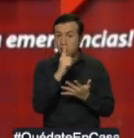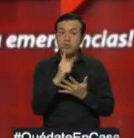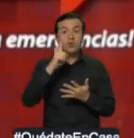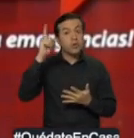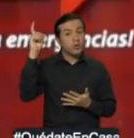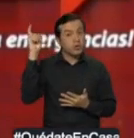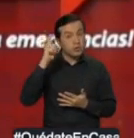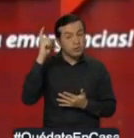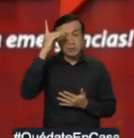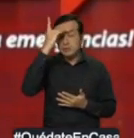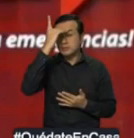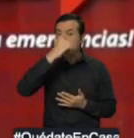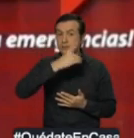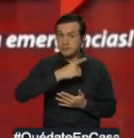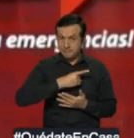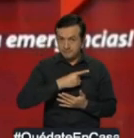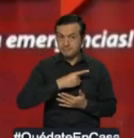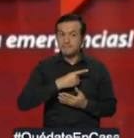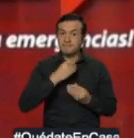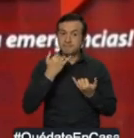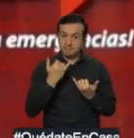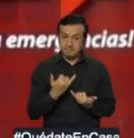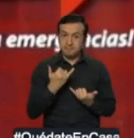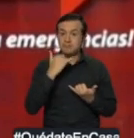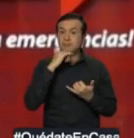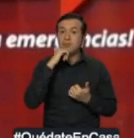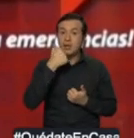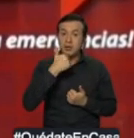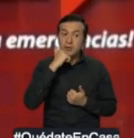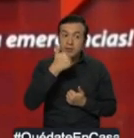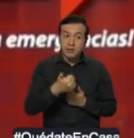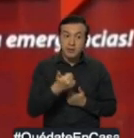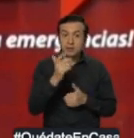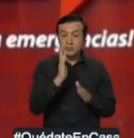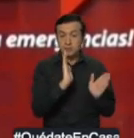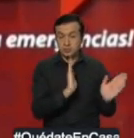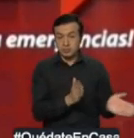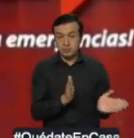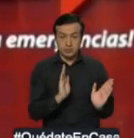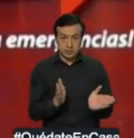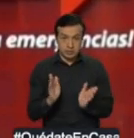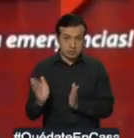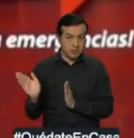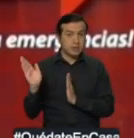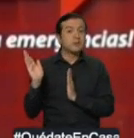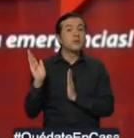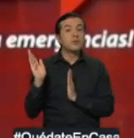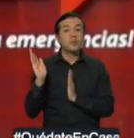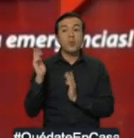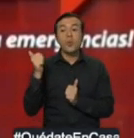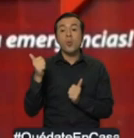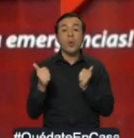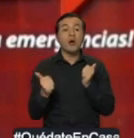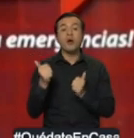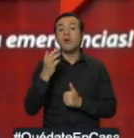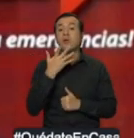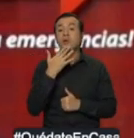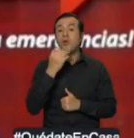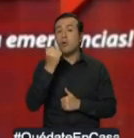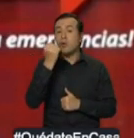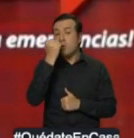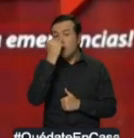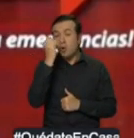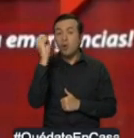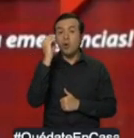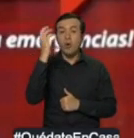poder tomar la decisión así que hoy mañana deberíamos ya empezar a registrar cuál será el color del cambio de